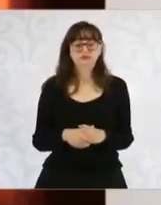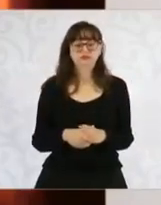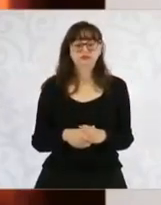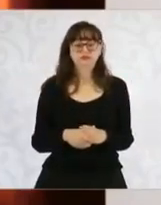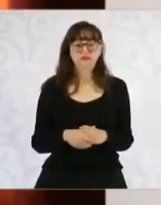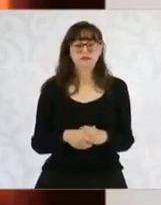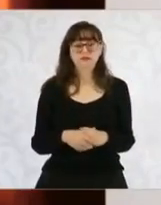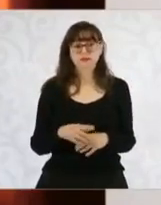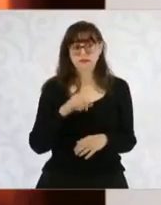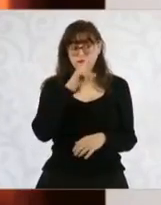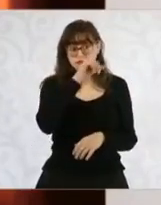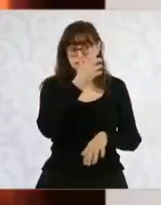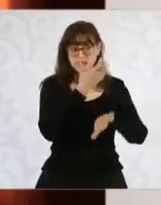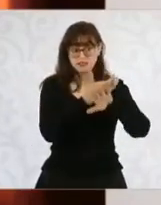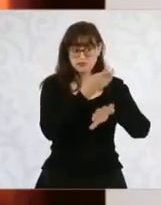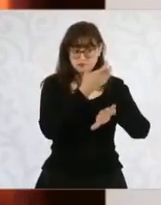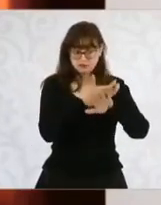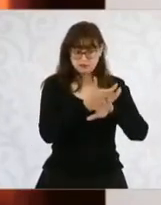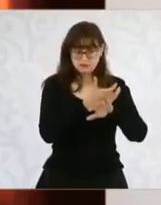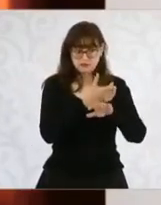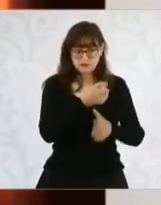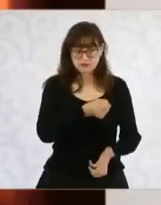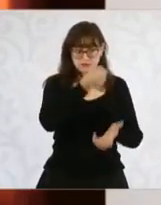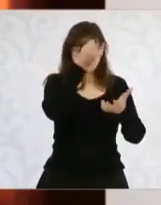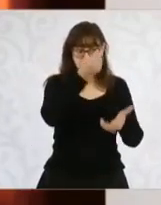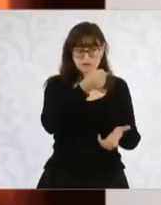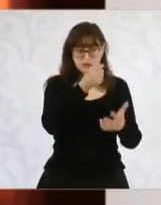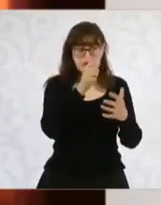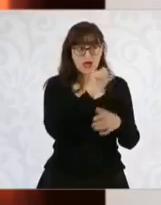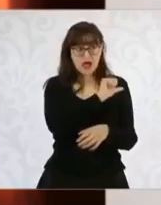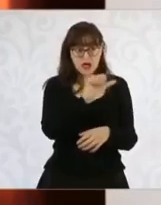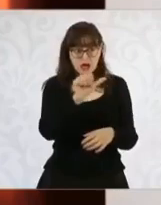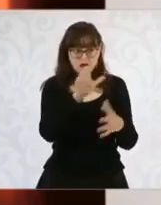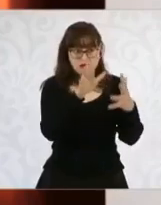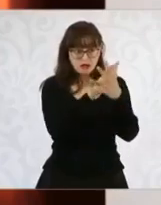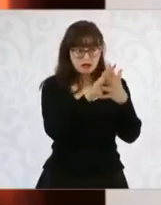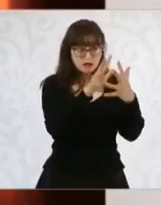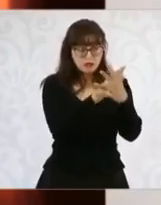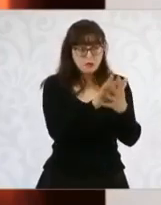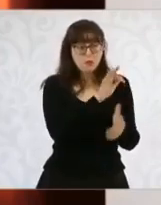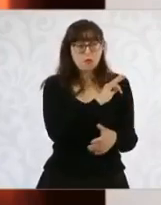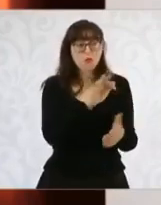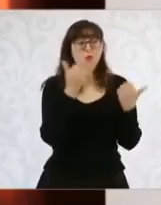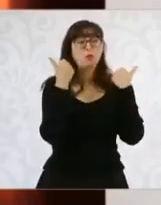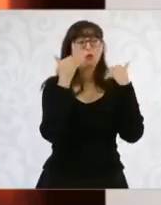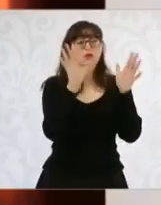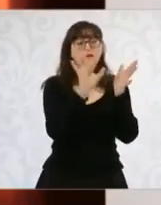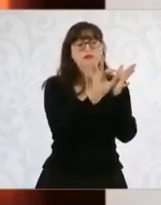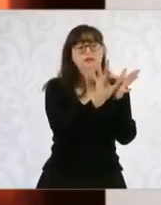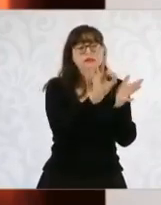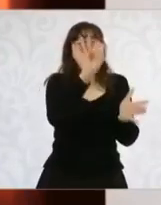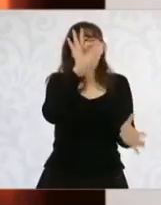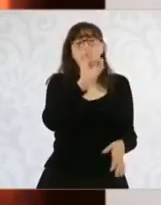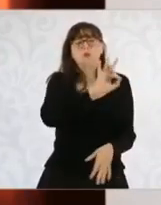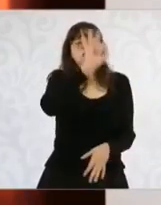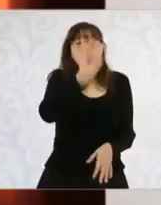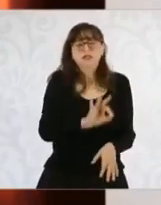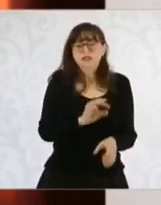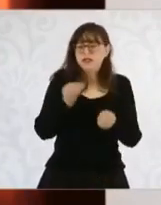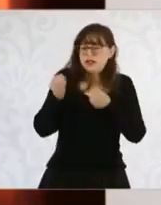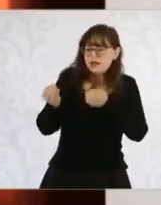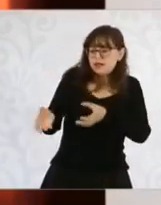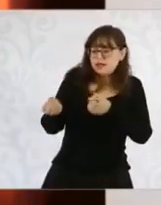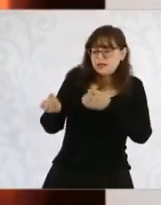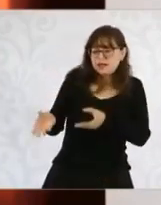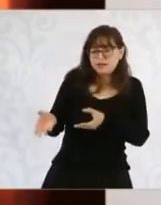Estados Unidos destina a la guerra se dedica a la construcción de la paz y al desarrollo se estará atendiendo de